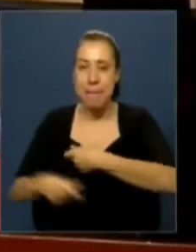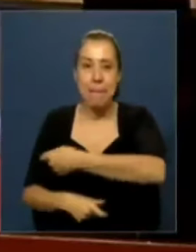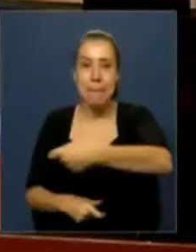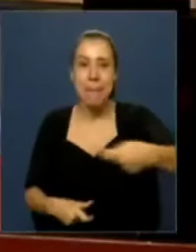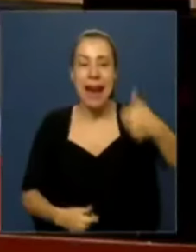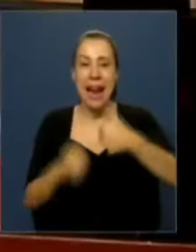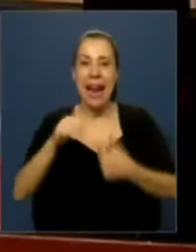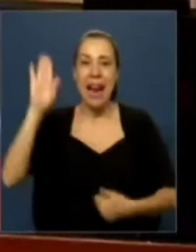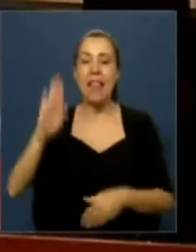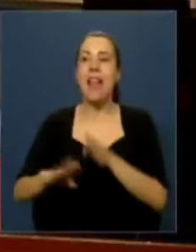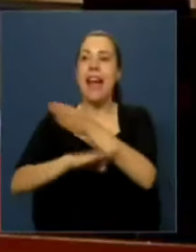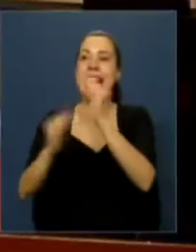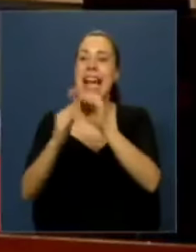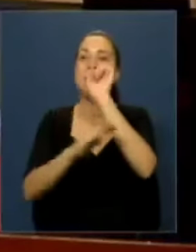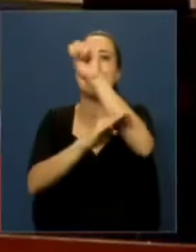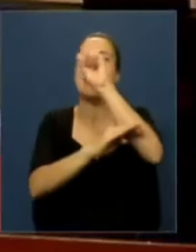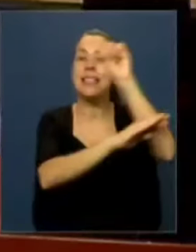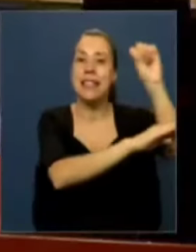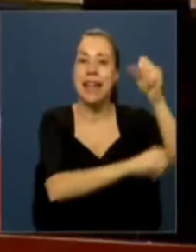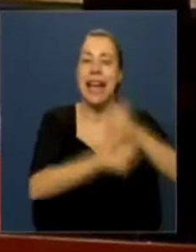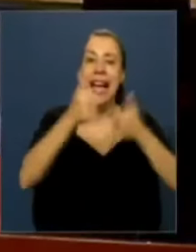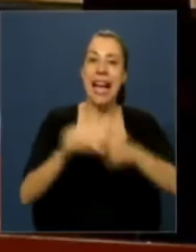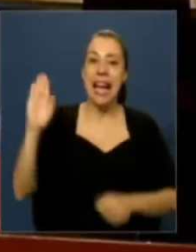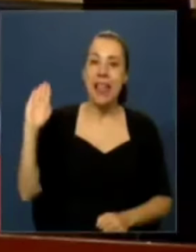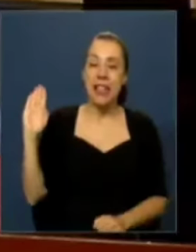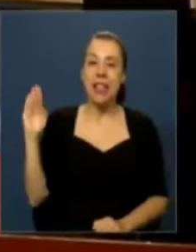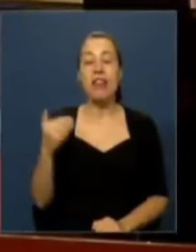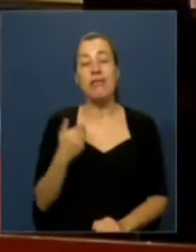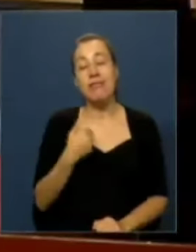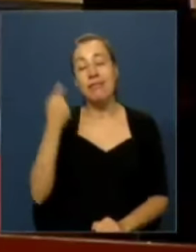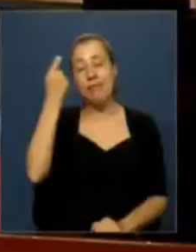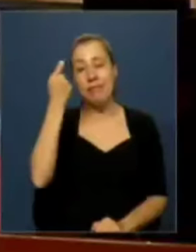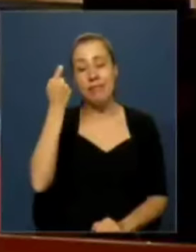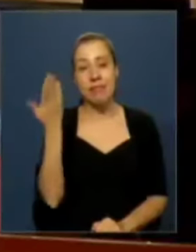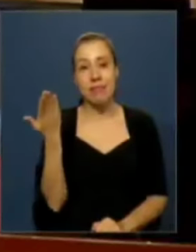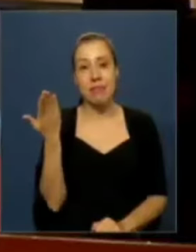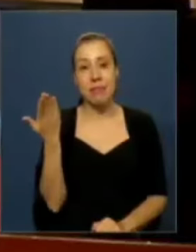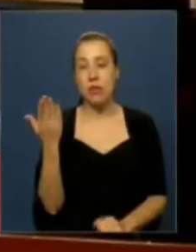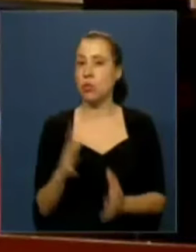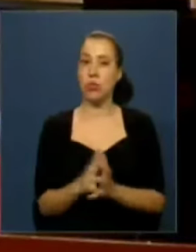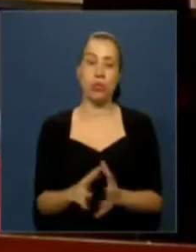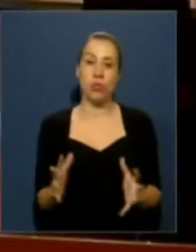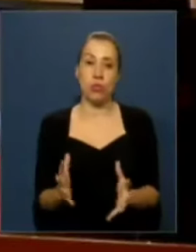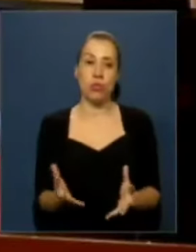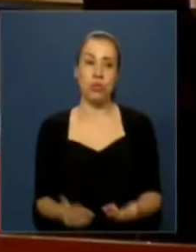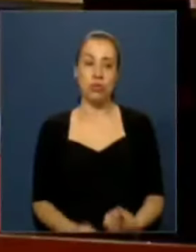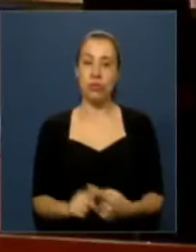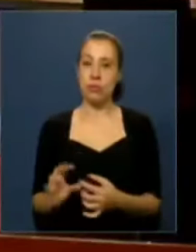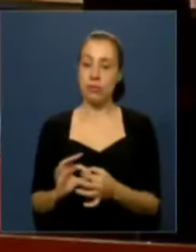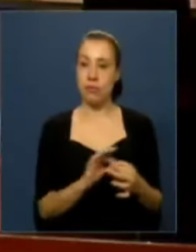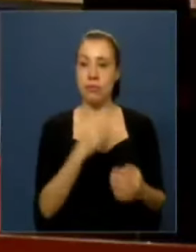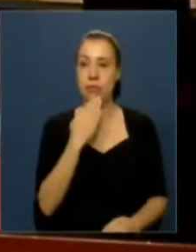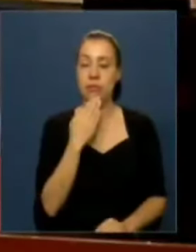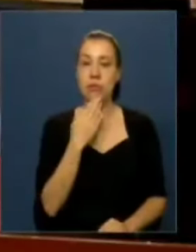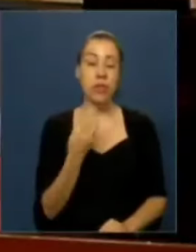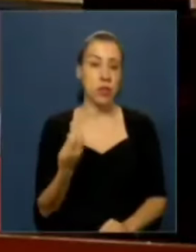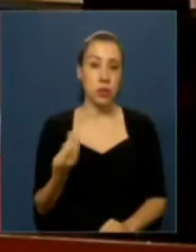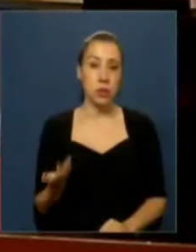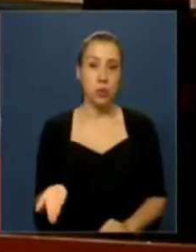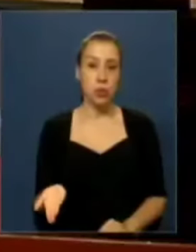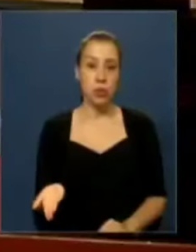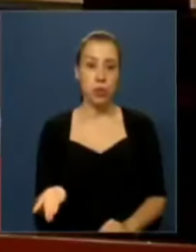candidato, de puerta a puerta de un candidato o candidata, a mí me parece un exceso. Por supuesto, me parece